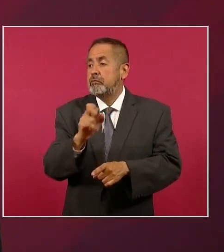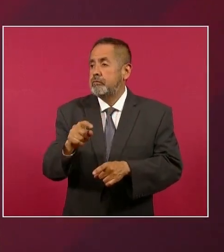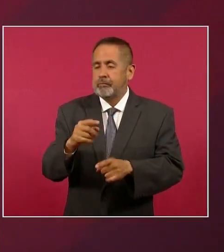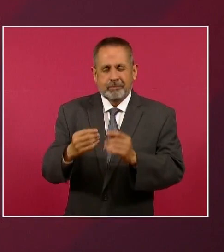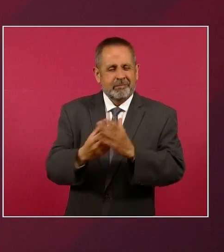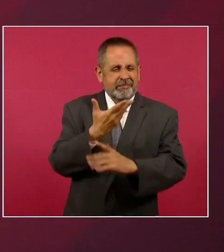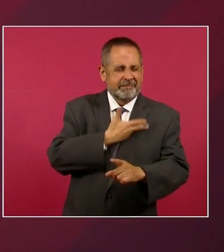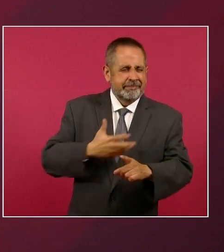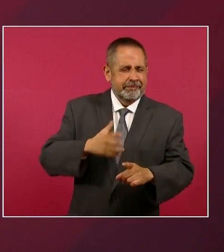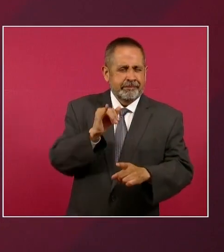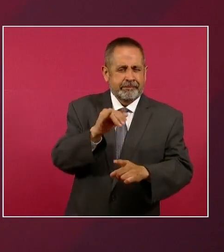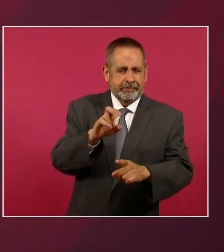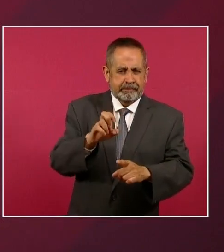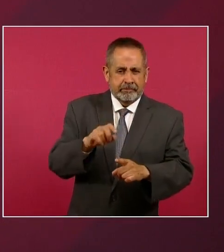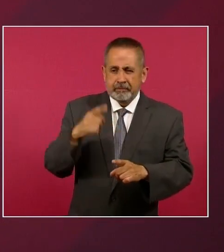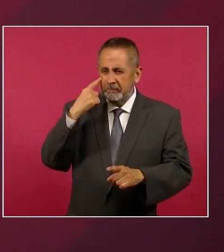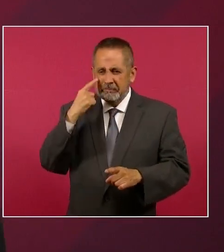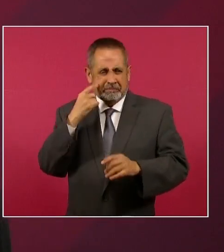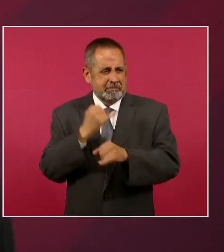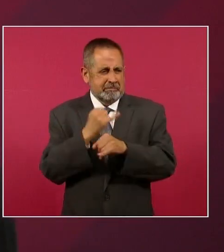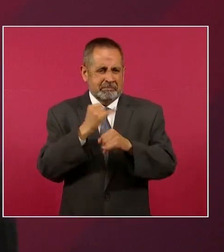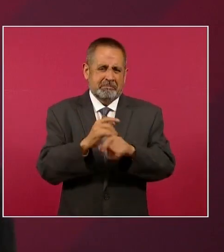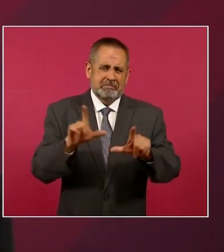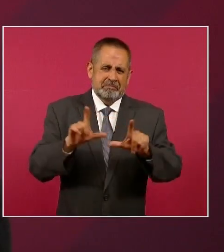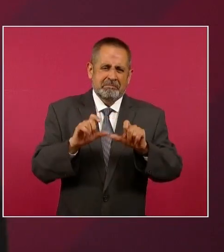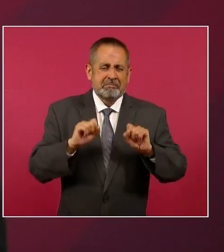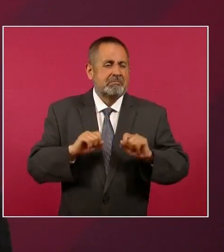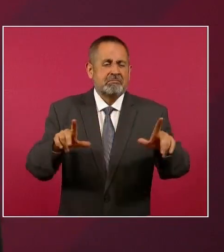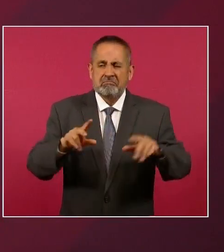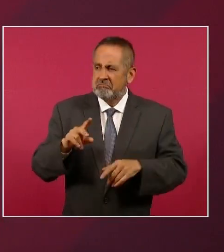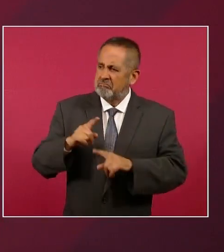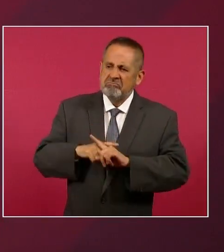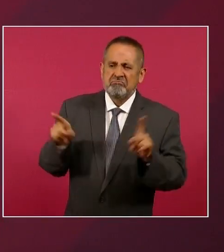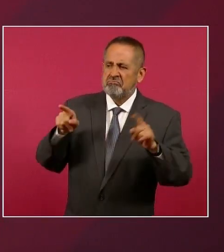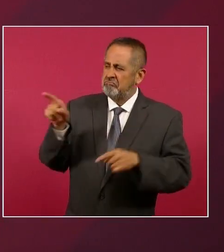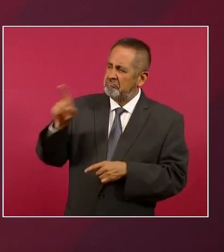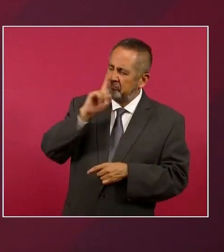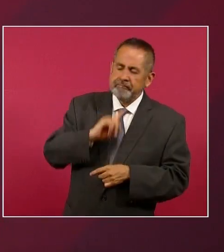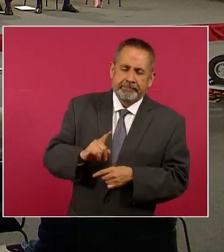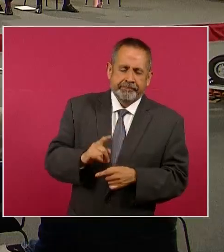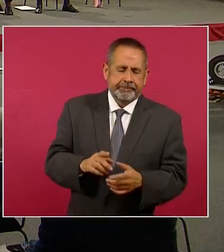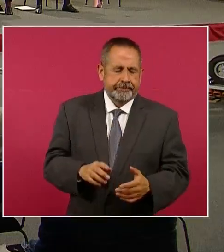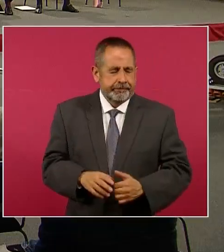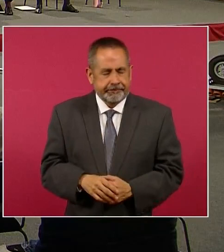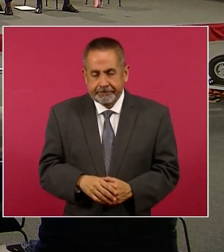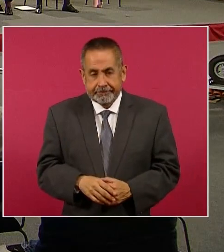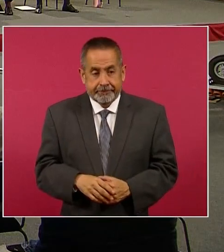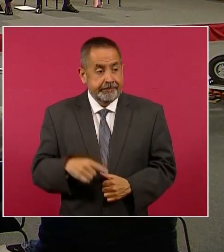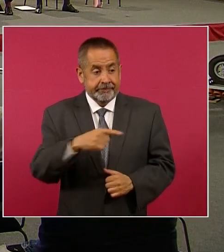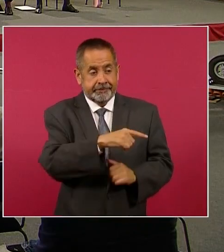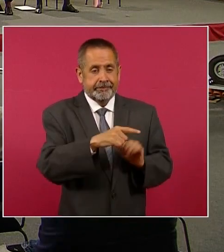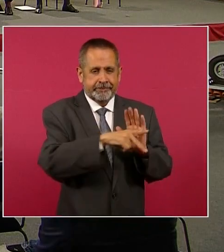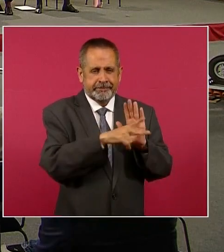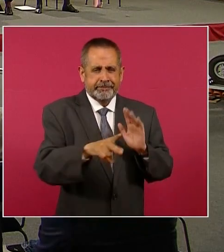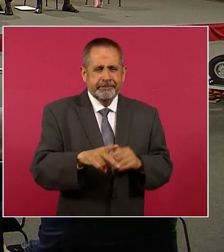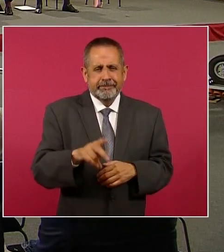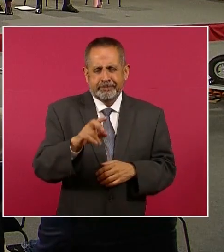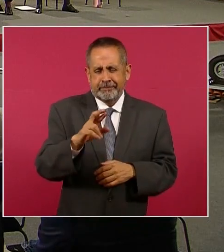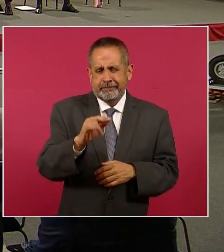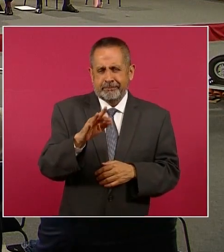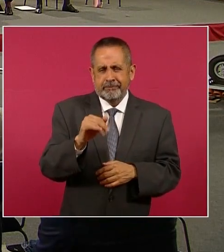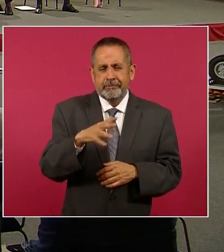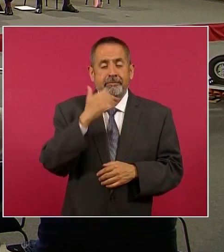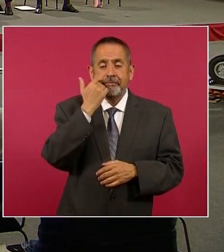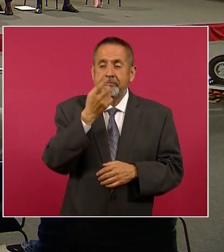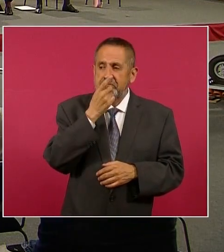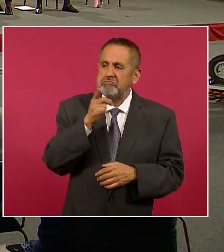presidenta del INE, una imagen en redes sociales revela lo contrario. Reforma quería decir que el presidente